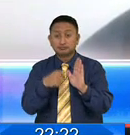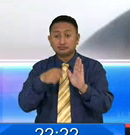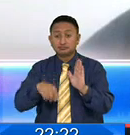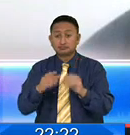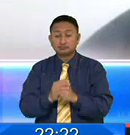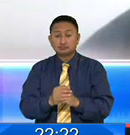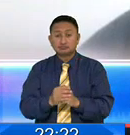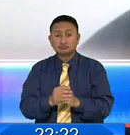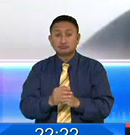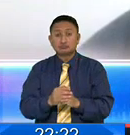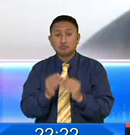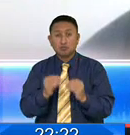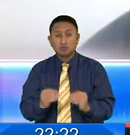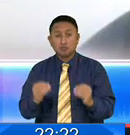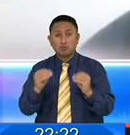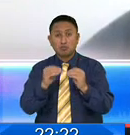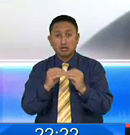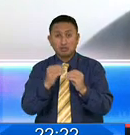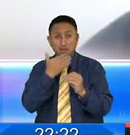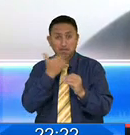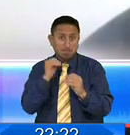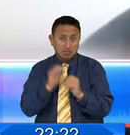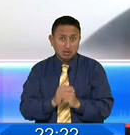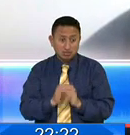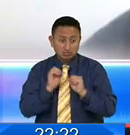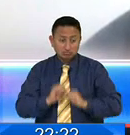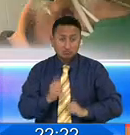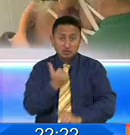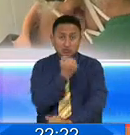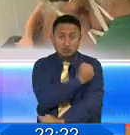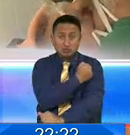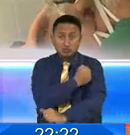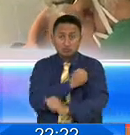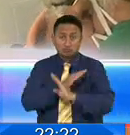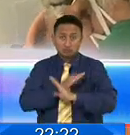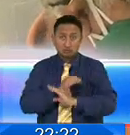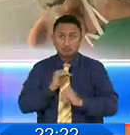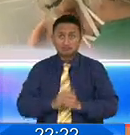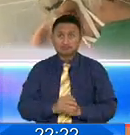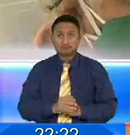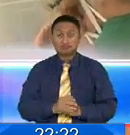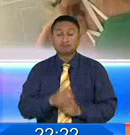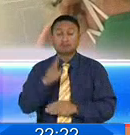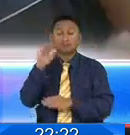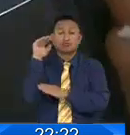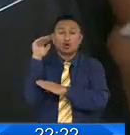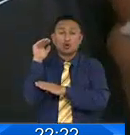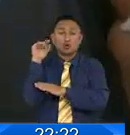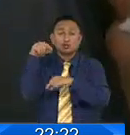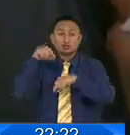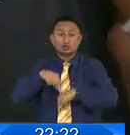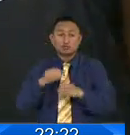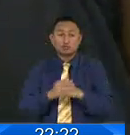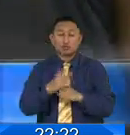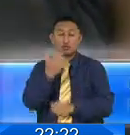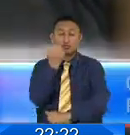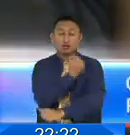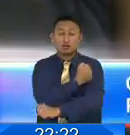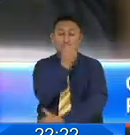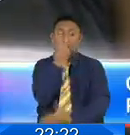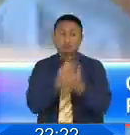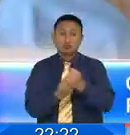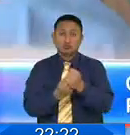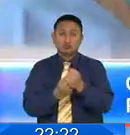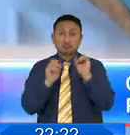eficacia aumenta, la eficacia mejora. En países como Ecuador, la combinación de vacunas podría ser